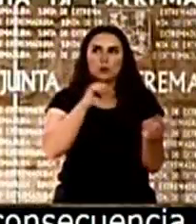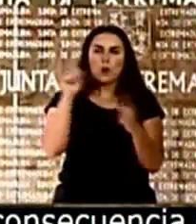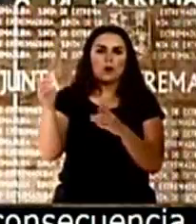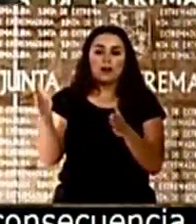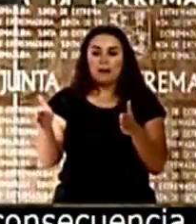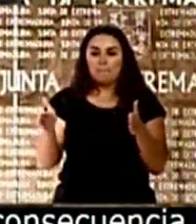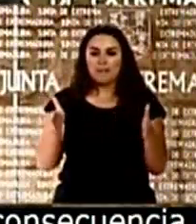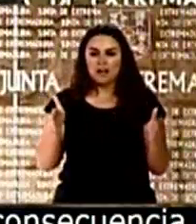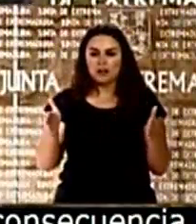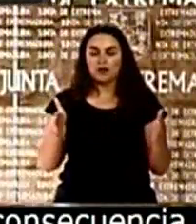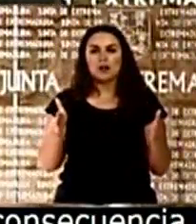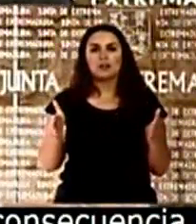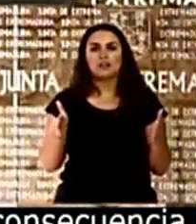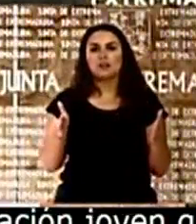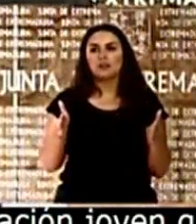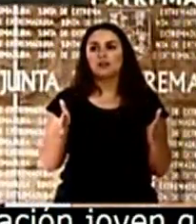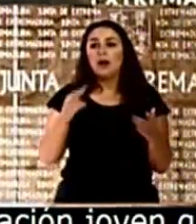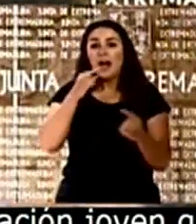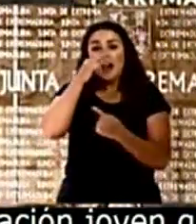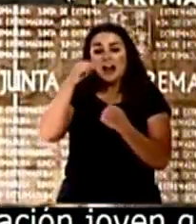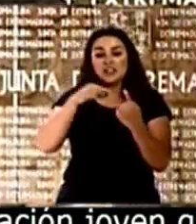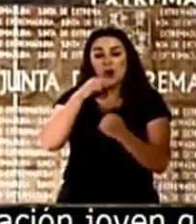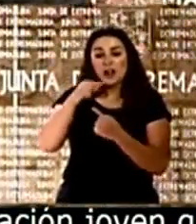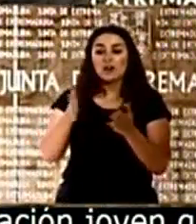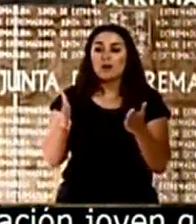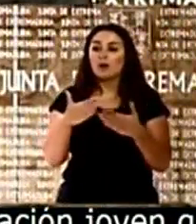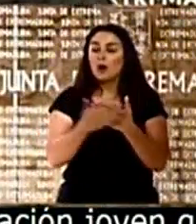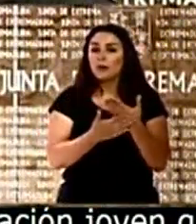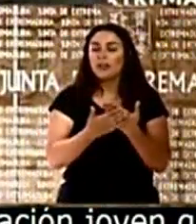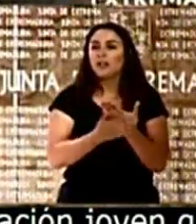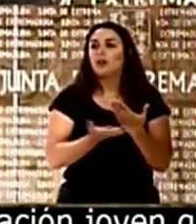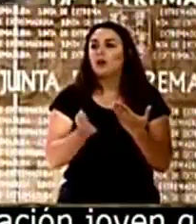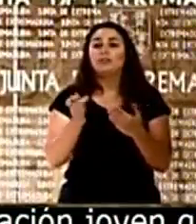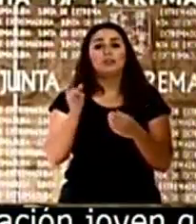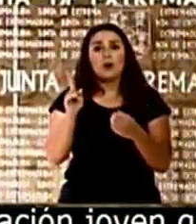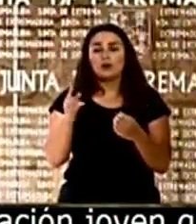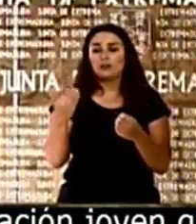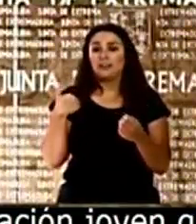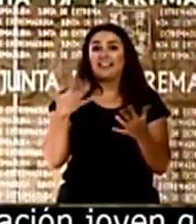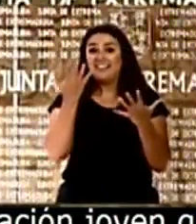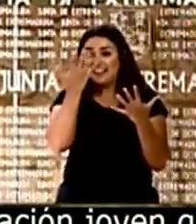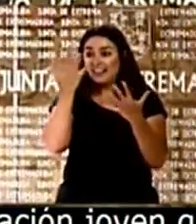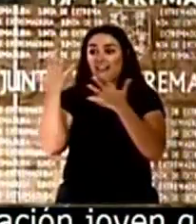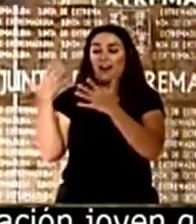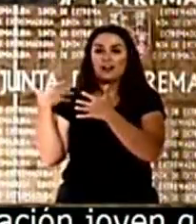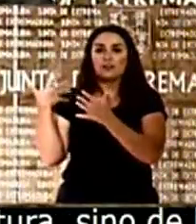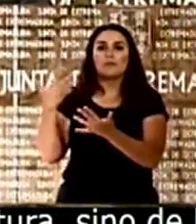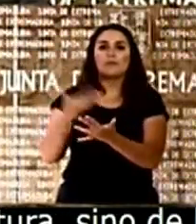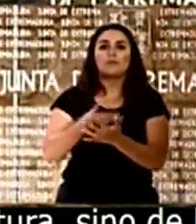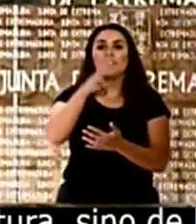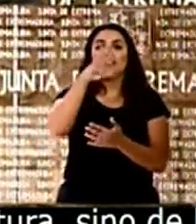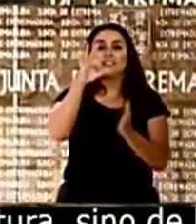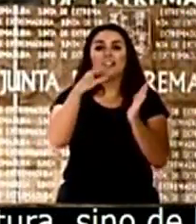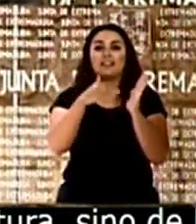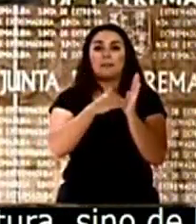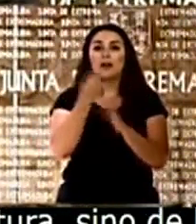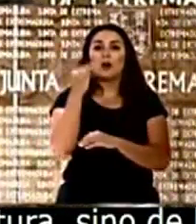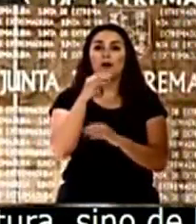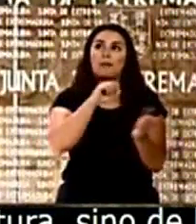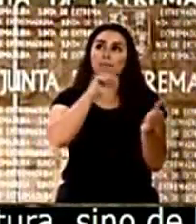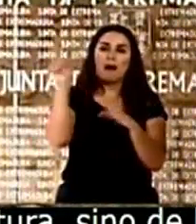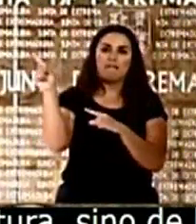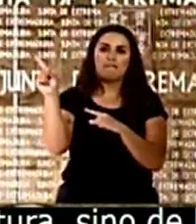periodo de unos años de esta legislatura, sino que de la última década, que son de 30.000 jóvenes, que hemos perdido 30.000